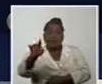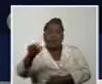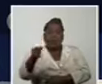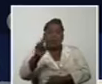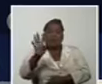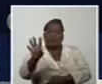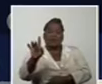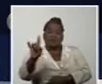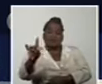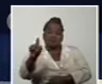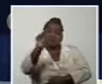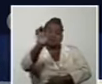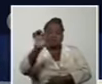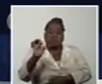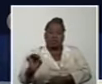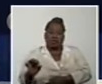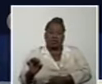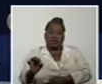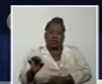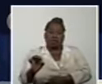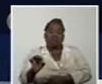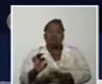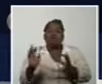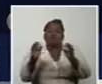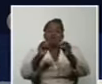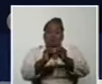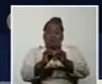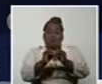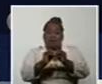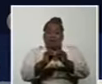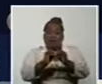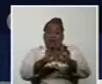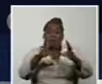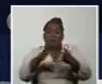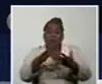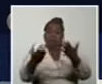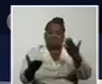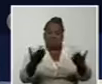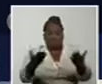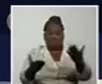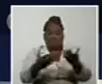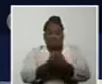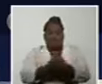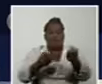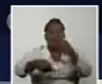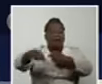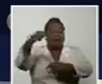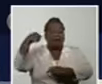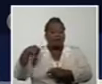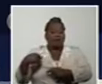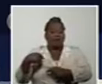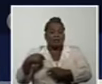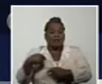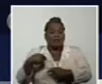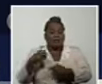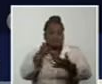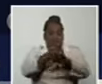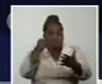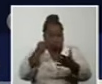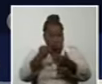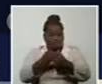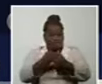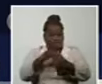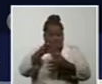45,49% del total de casos reportados en el mundo, y ayer se diagnosticaron en nuestra